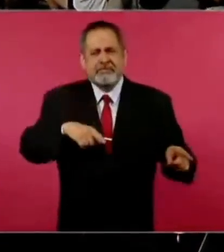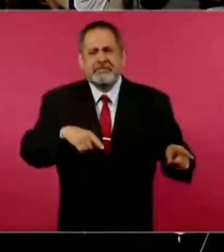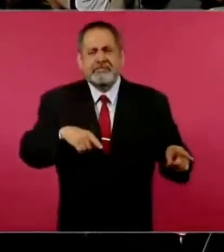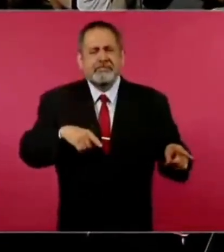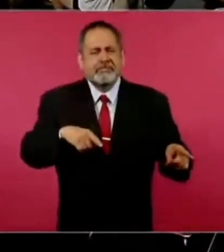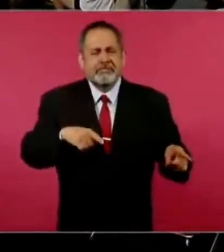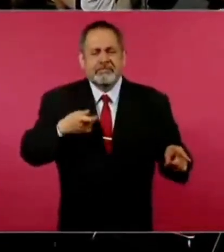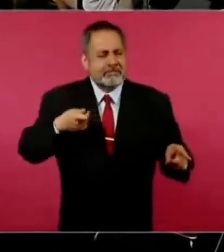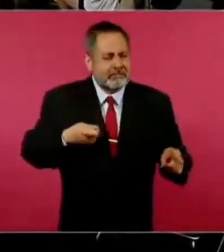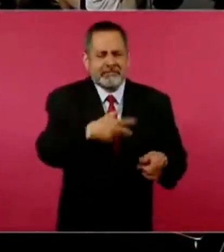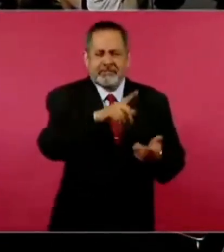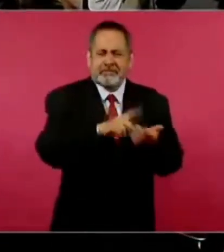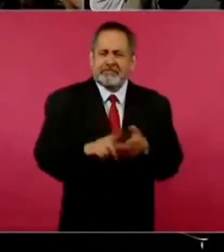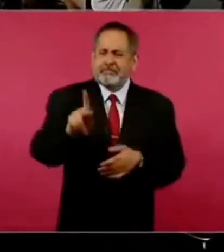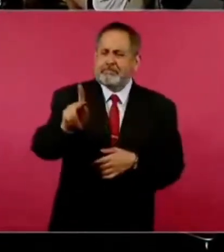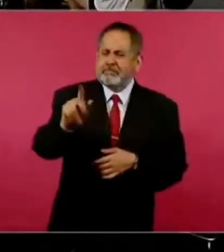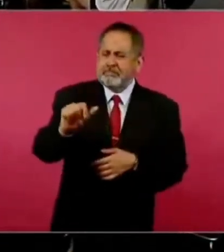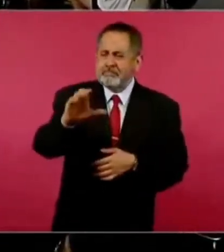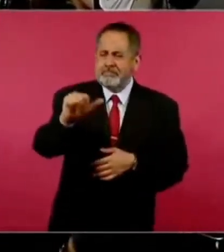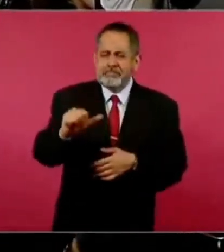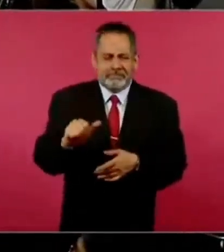le llamaban la Paca.